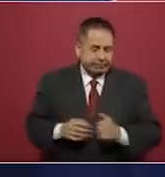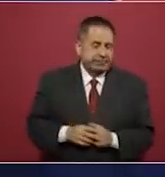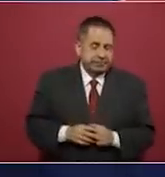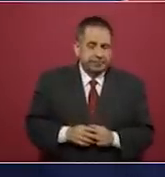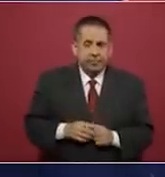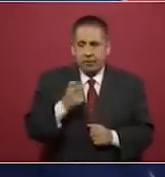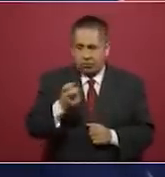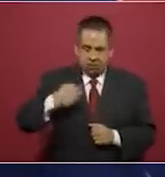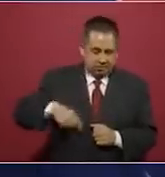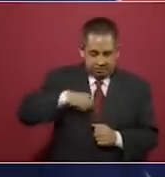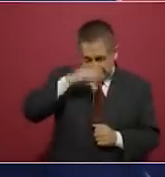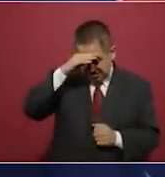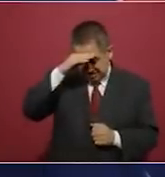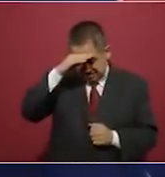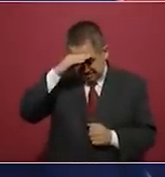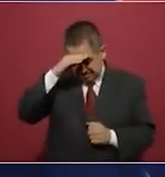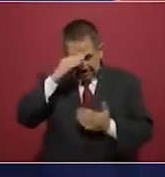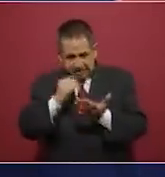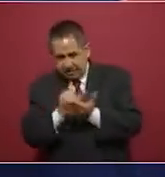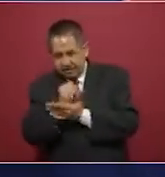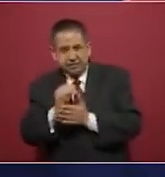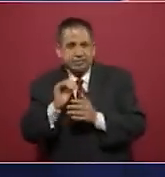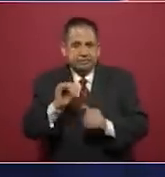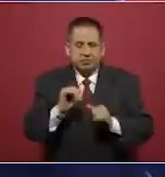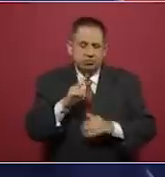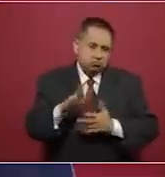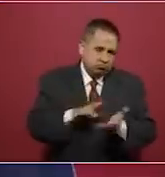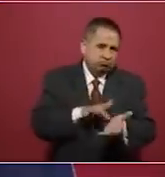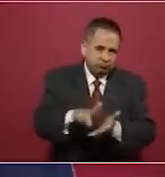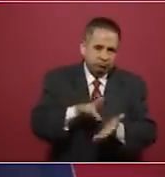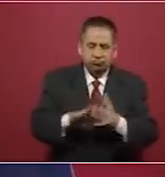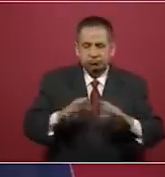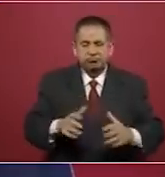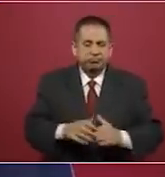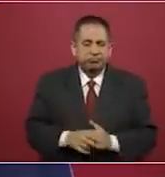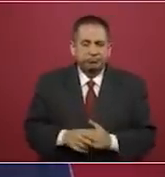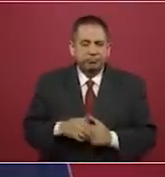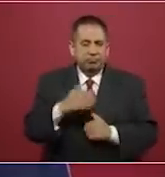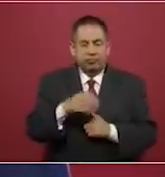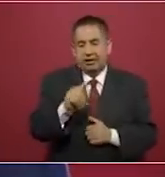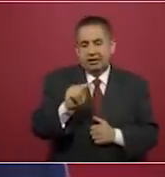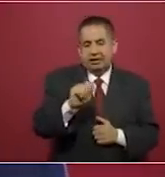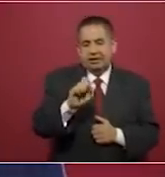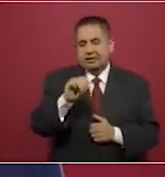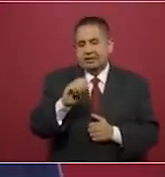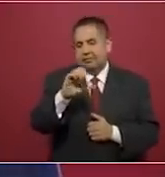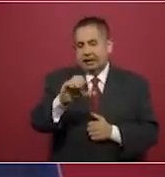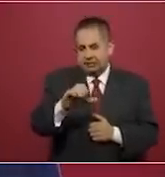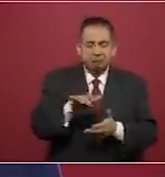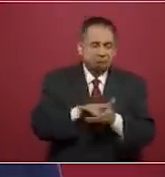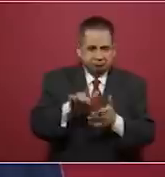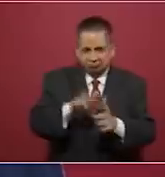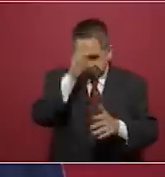nuestra decisión de apoyar el tratado de libre de